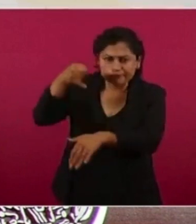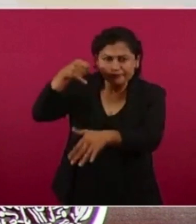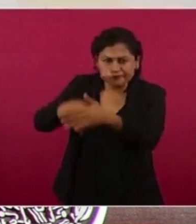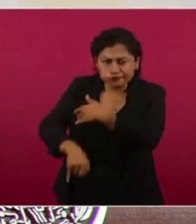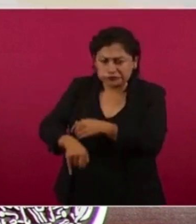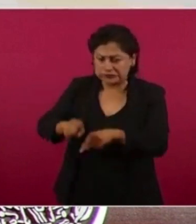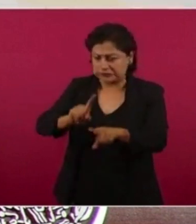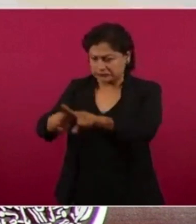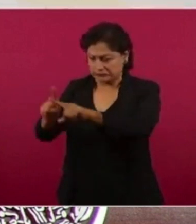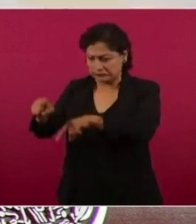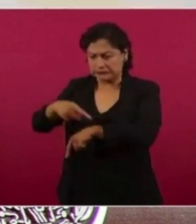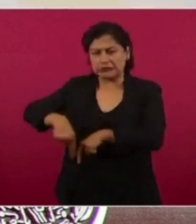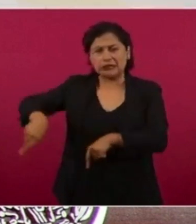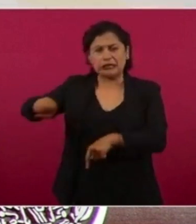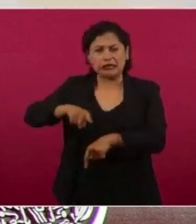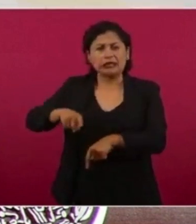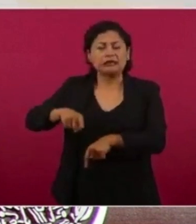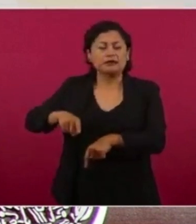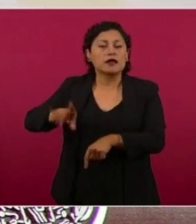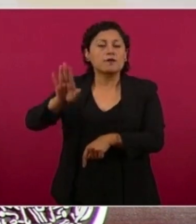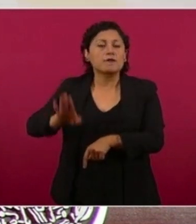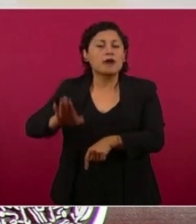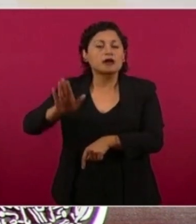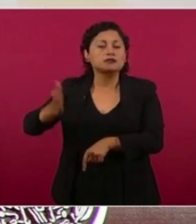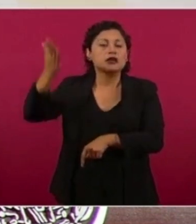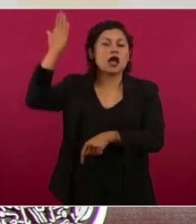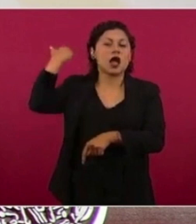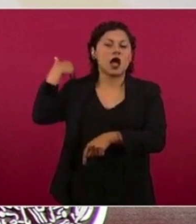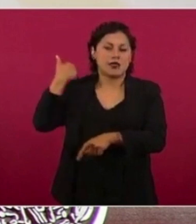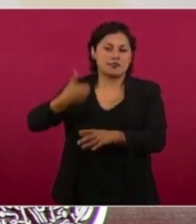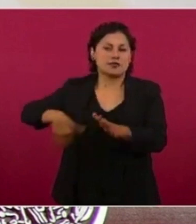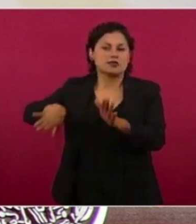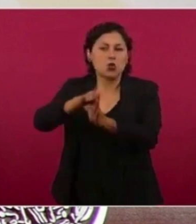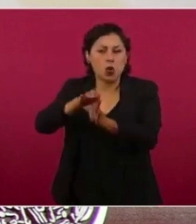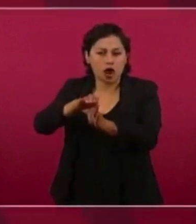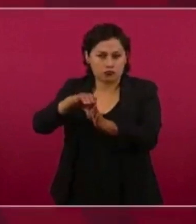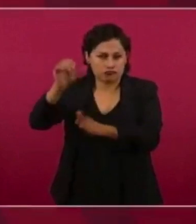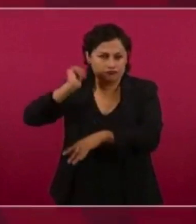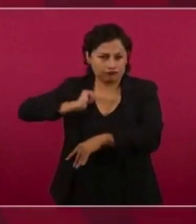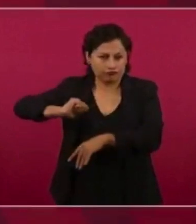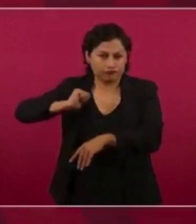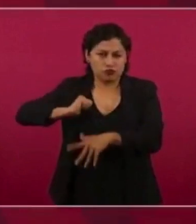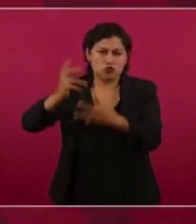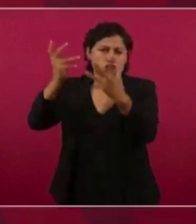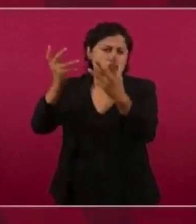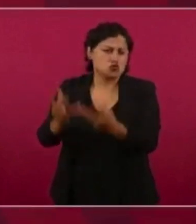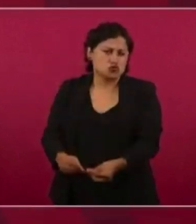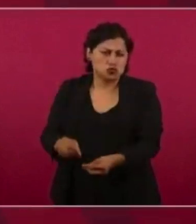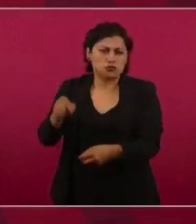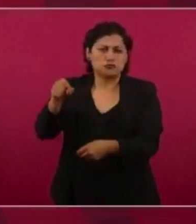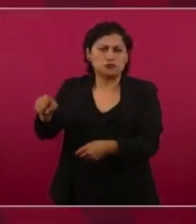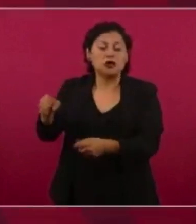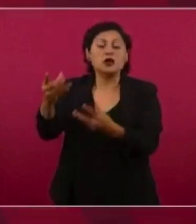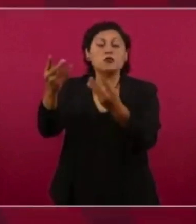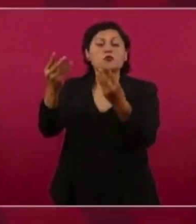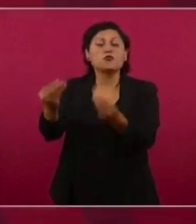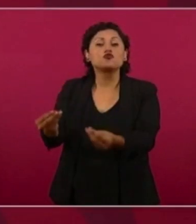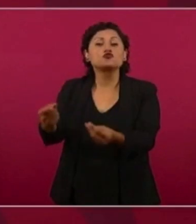restos de lo que pudieron ser áreas habitacionales, por miles, sobre todo muchos vestigios de